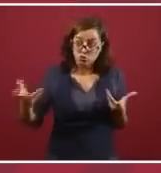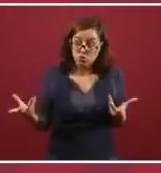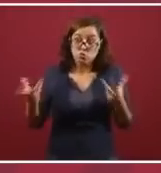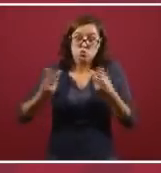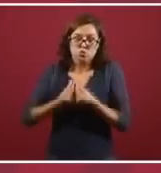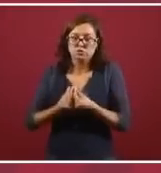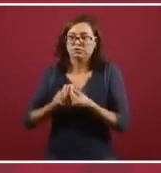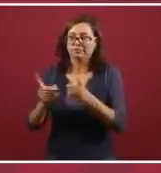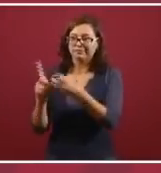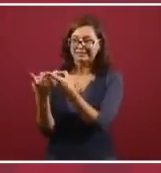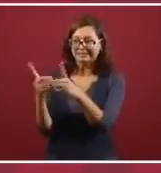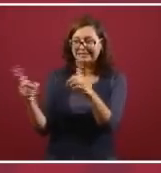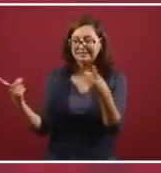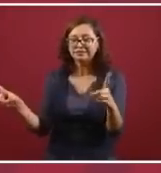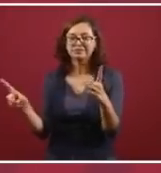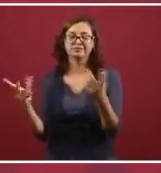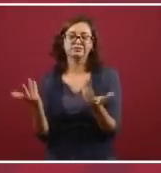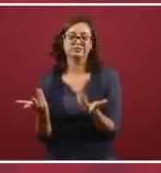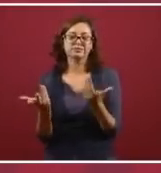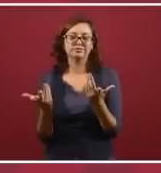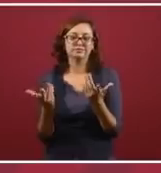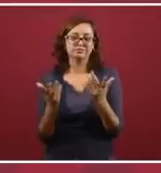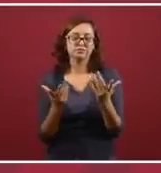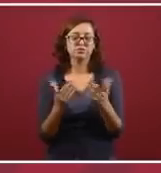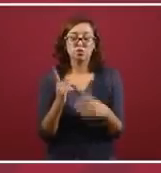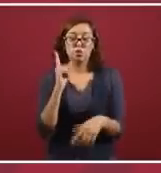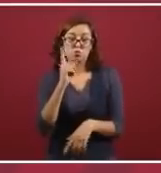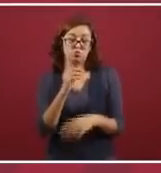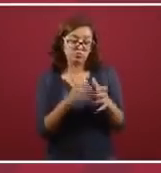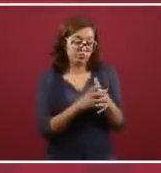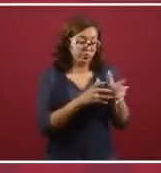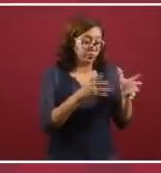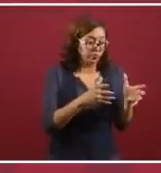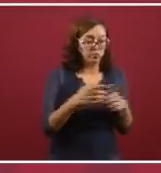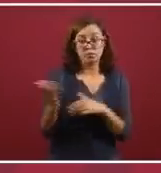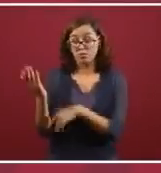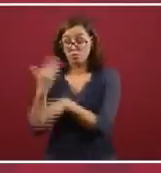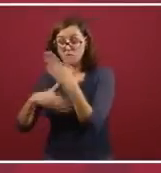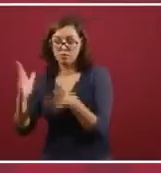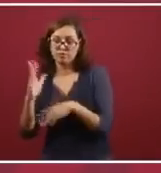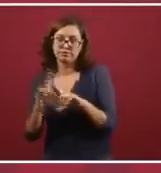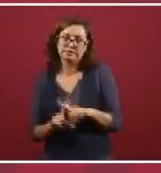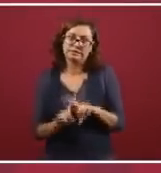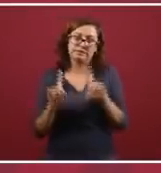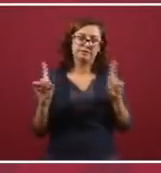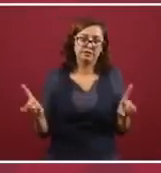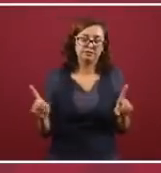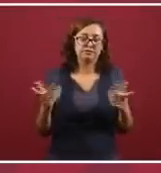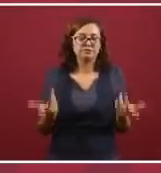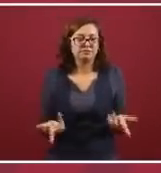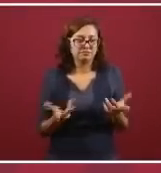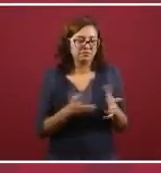porque progreso, crecimiento, progreso sin justicia